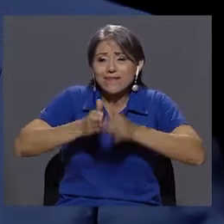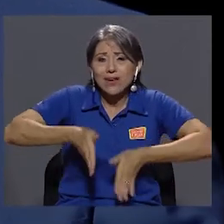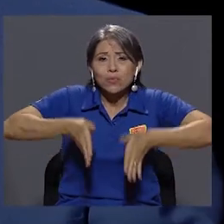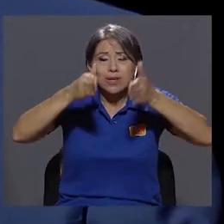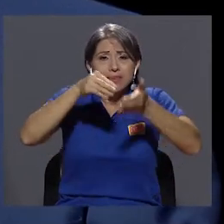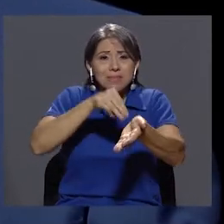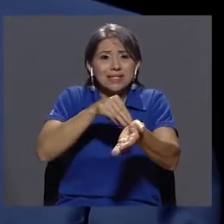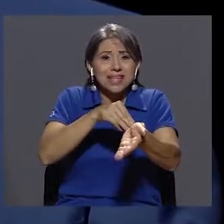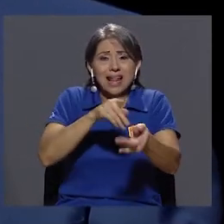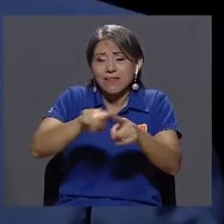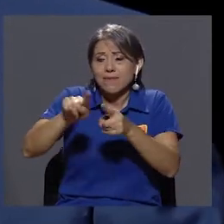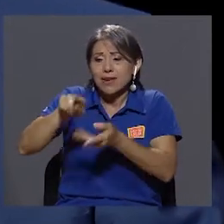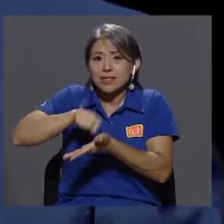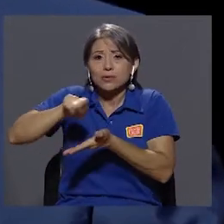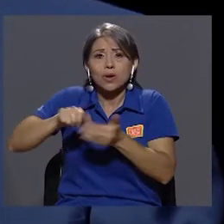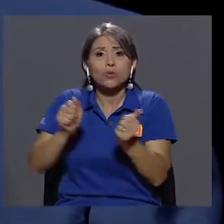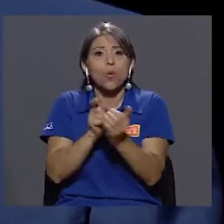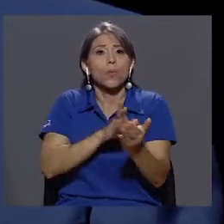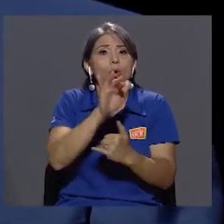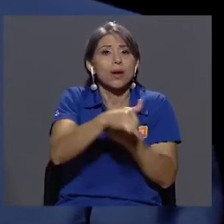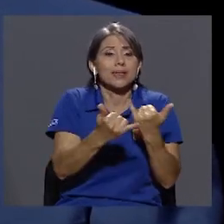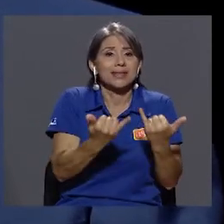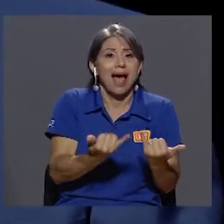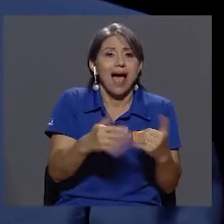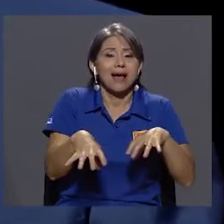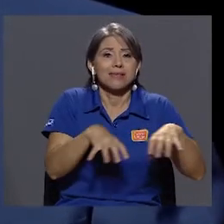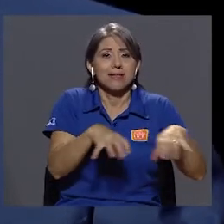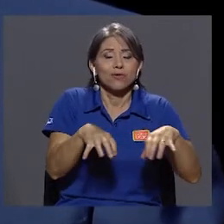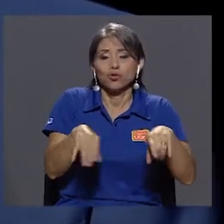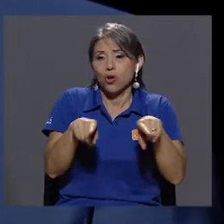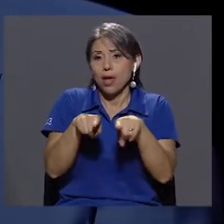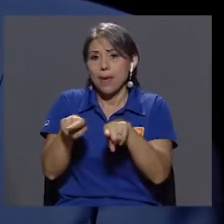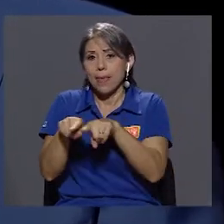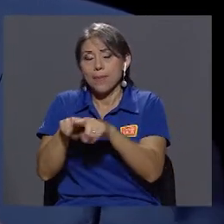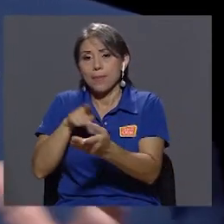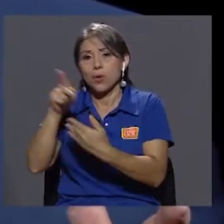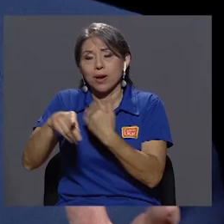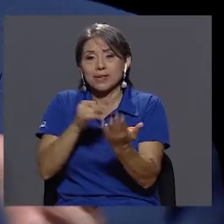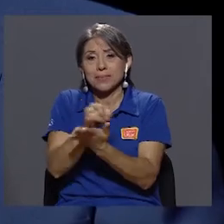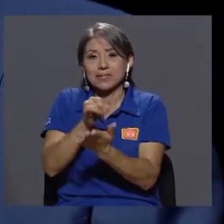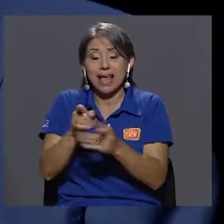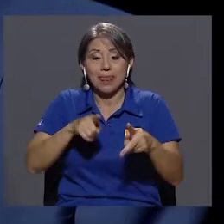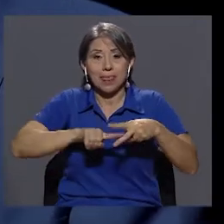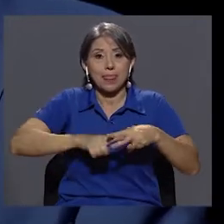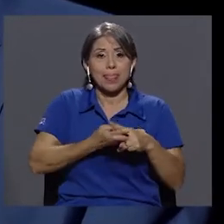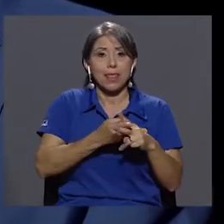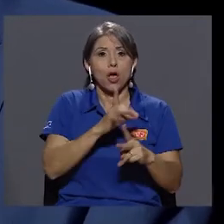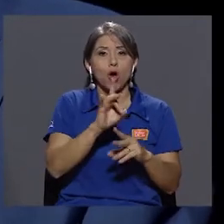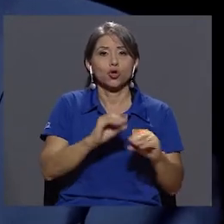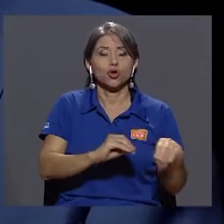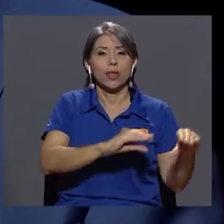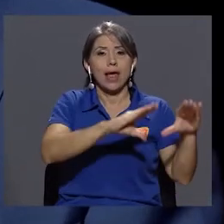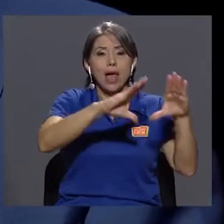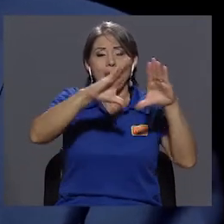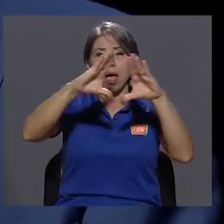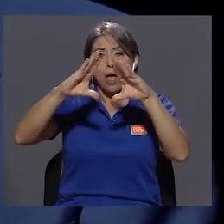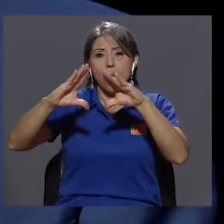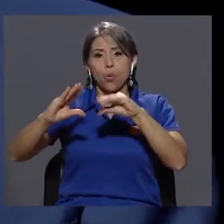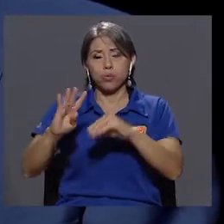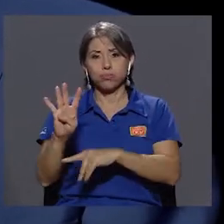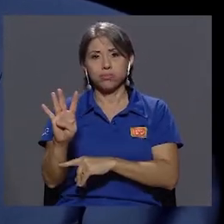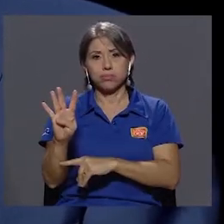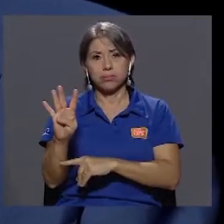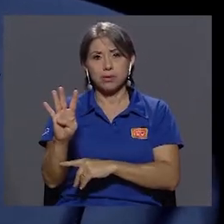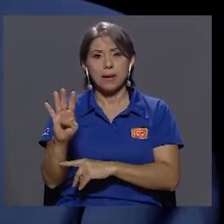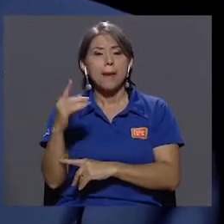que tienen programas activos y programas de investigación vamos de una gran discusión de ocho la mañana de cuatro la tarde para ir